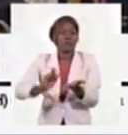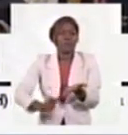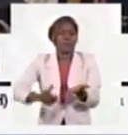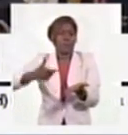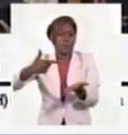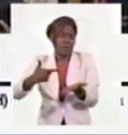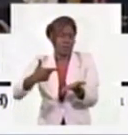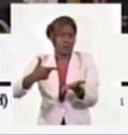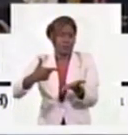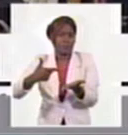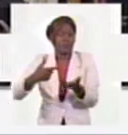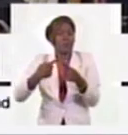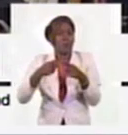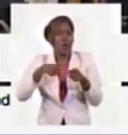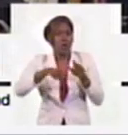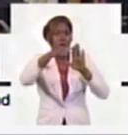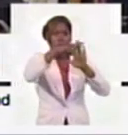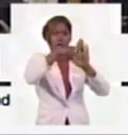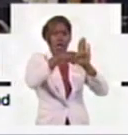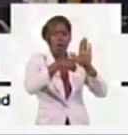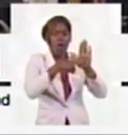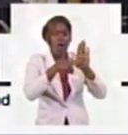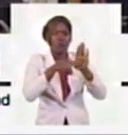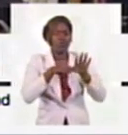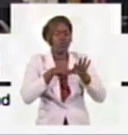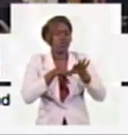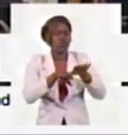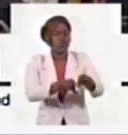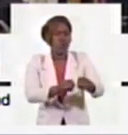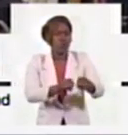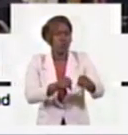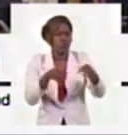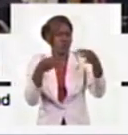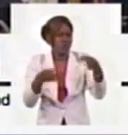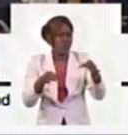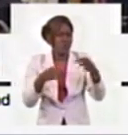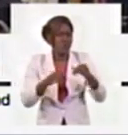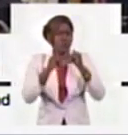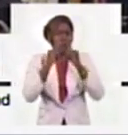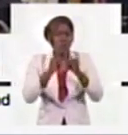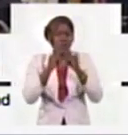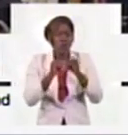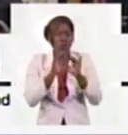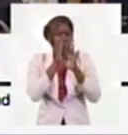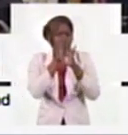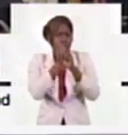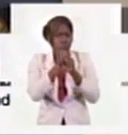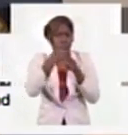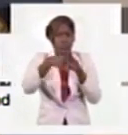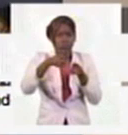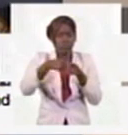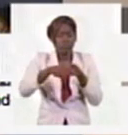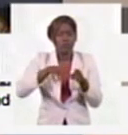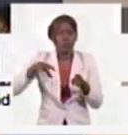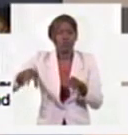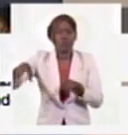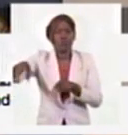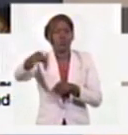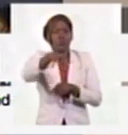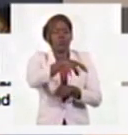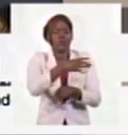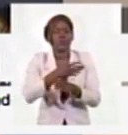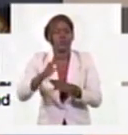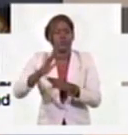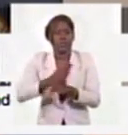horas, los abogados del presidente Biden encontraron más información confidencial en otro lugar. Así lo revelaron fuentes